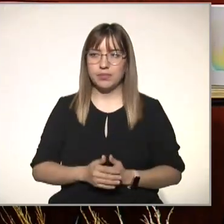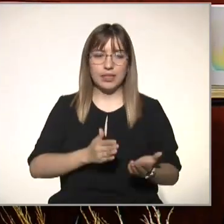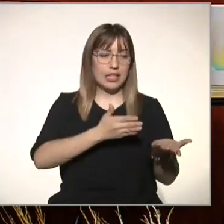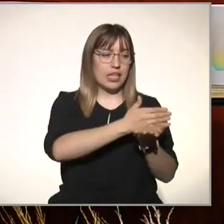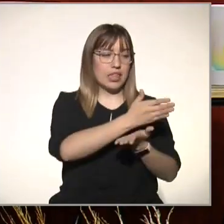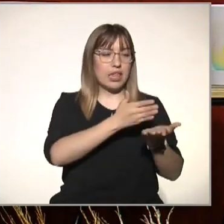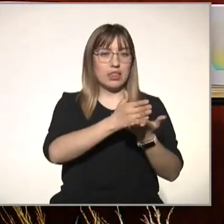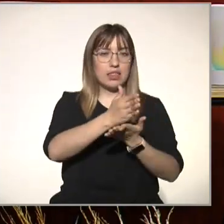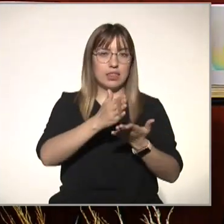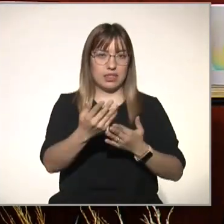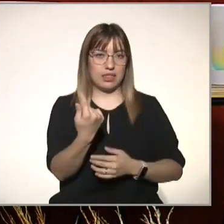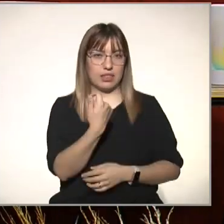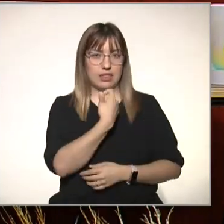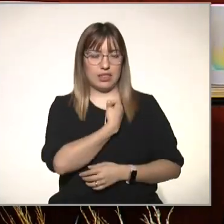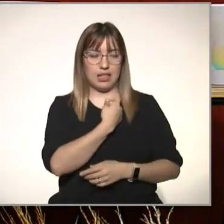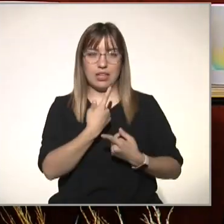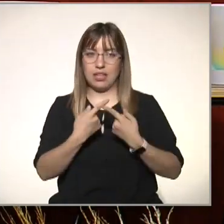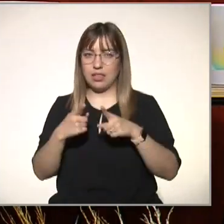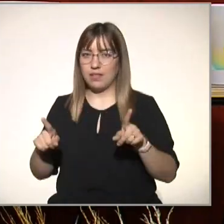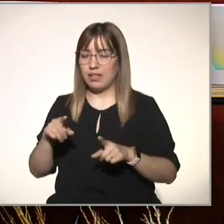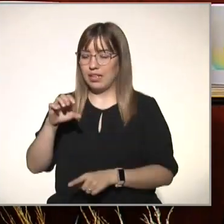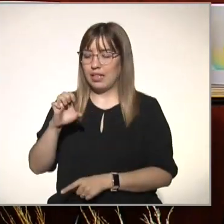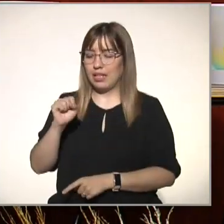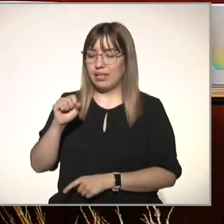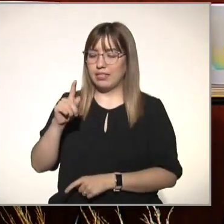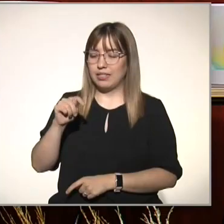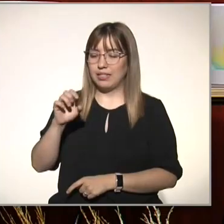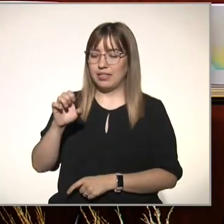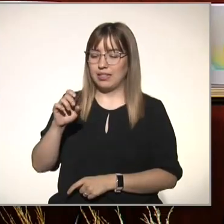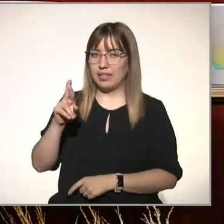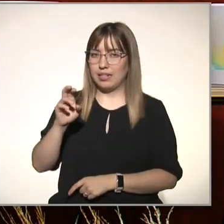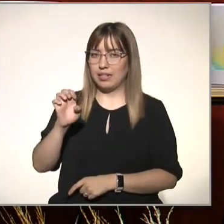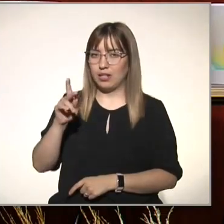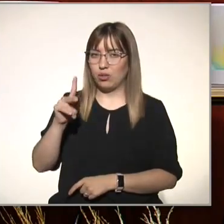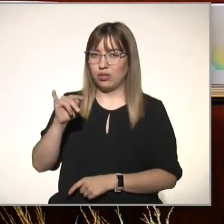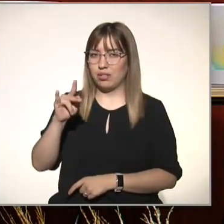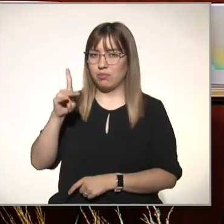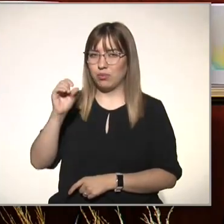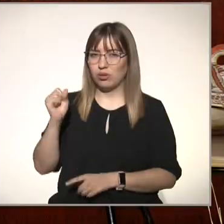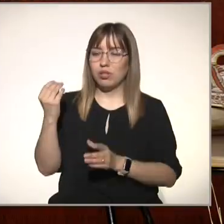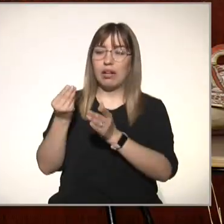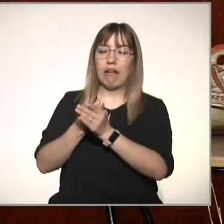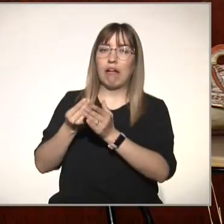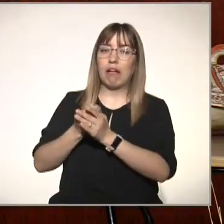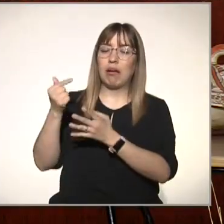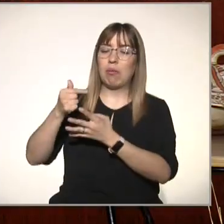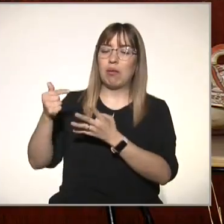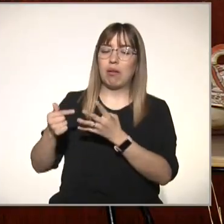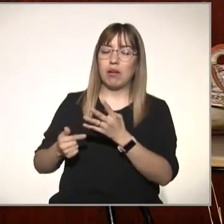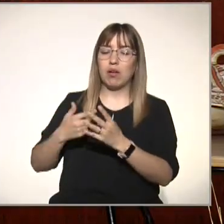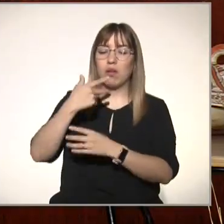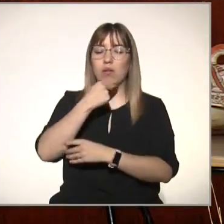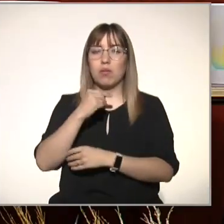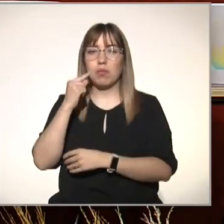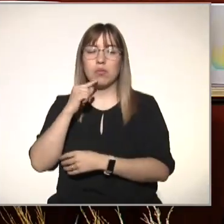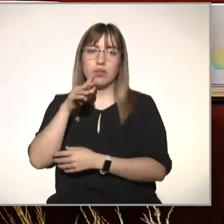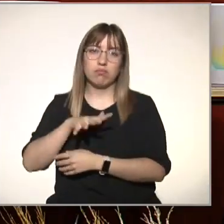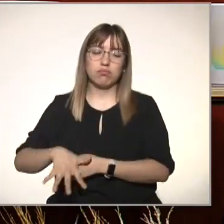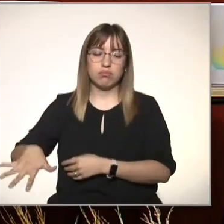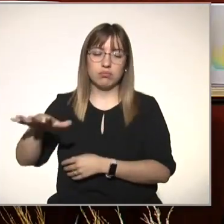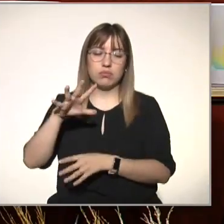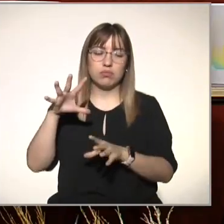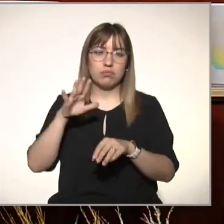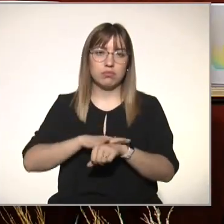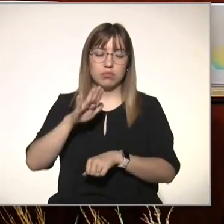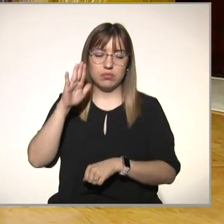o las identidades con los estereotipos y los roles que se esperan por ser hombres, mujeres o demás. Y